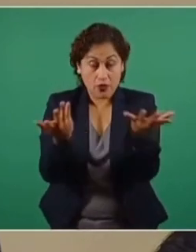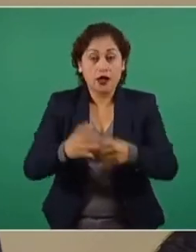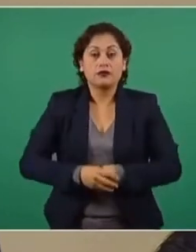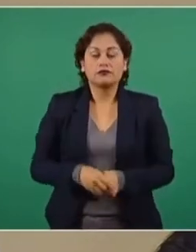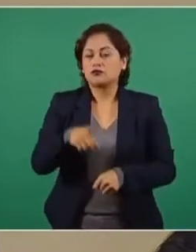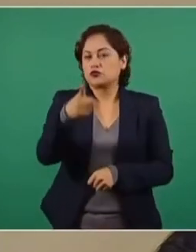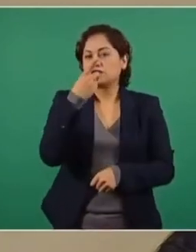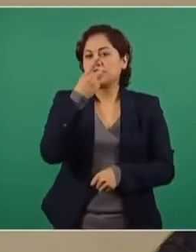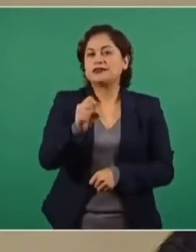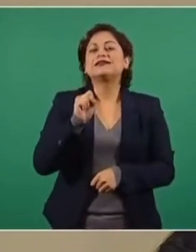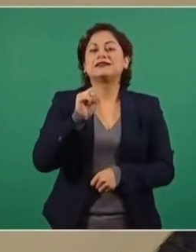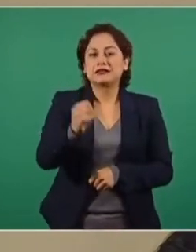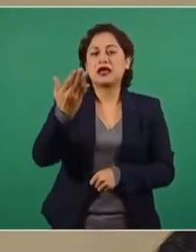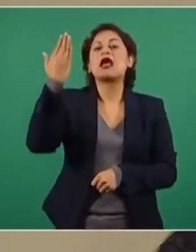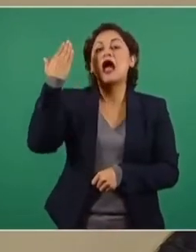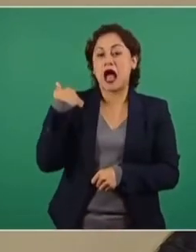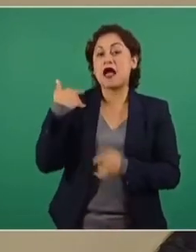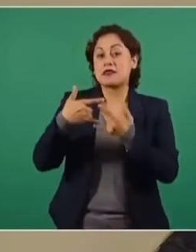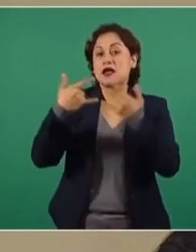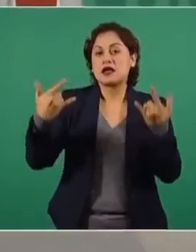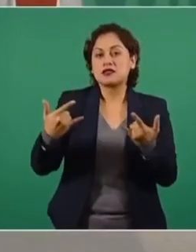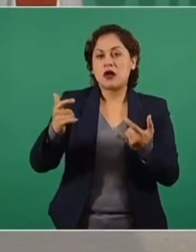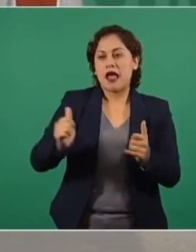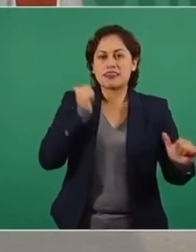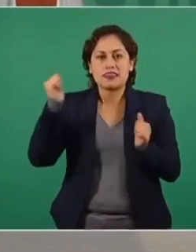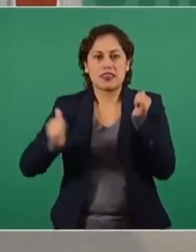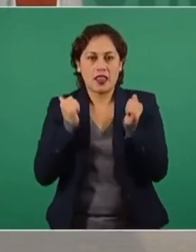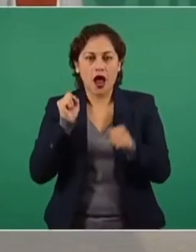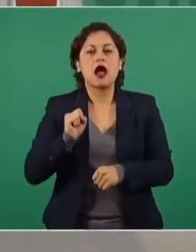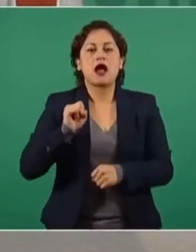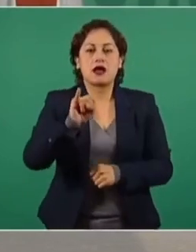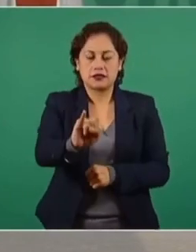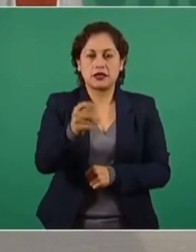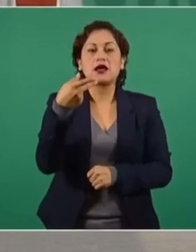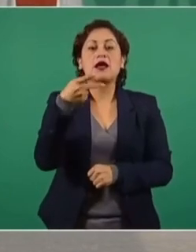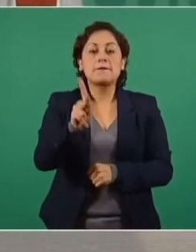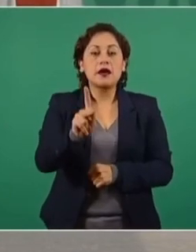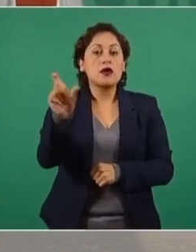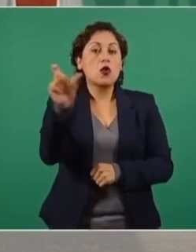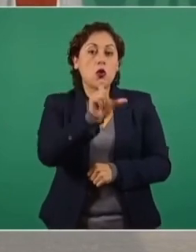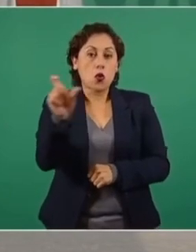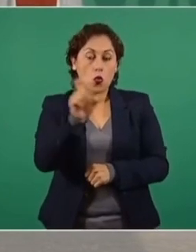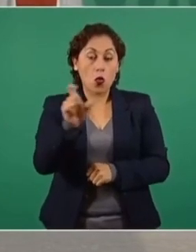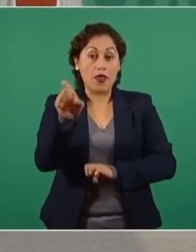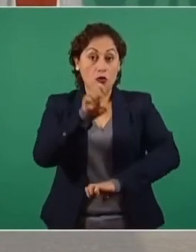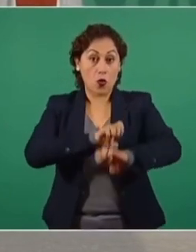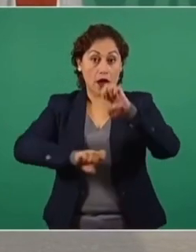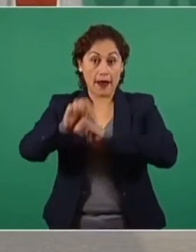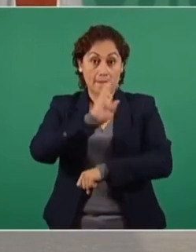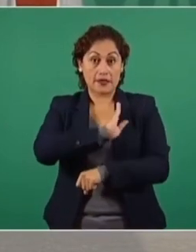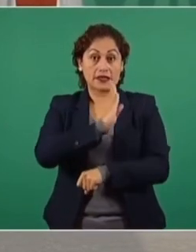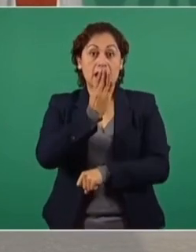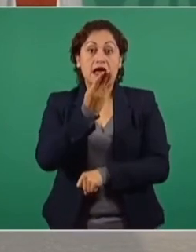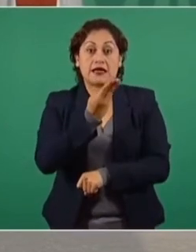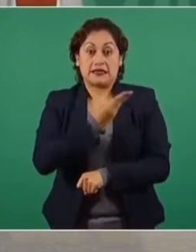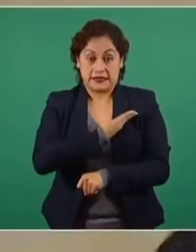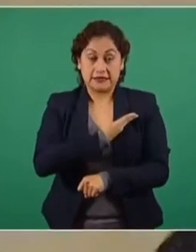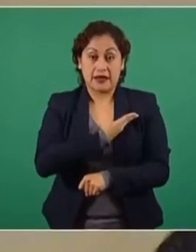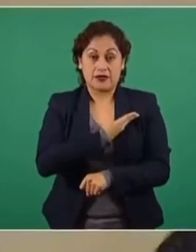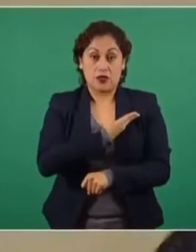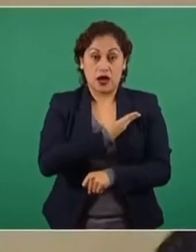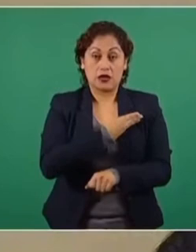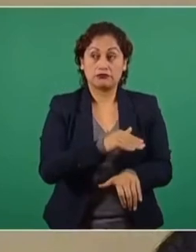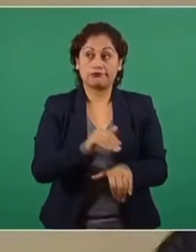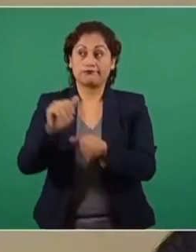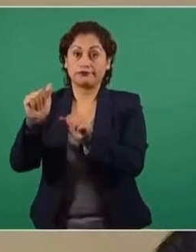pudo habernos de derechos pero también le digo presidente que cada vez que sale en los despachos en la sesión españolas muchas pymes españolas que desearían venir a méxico